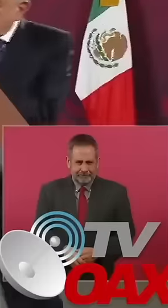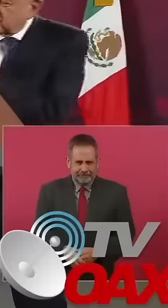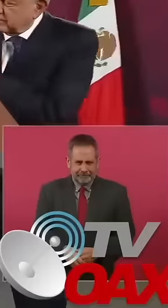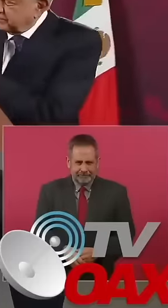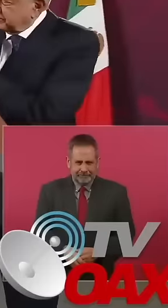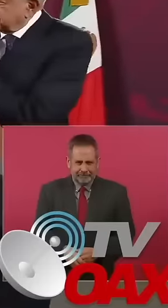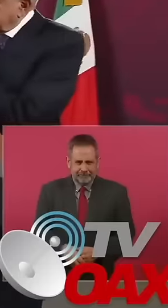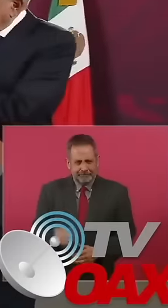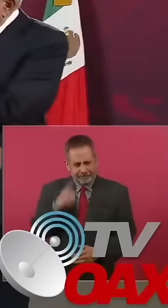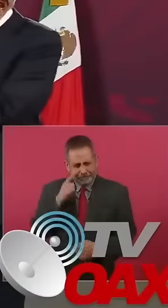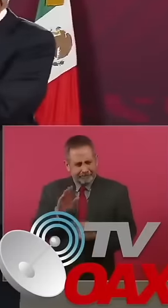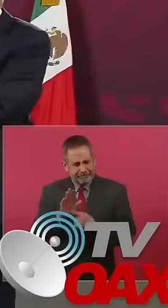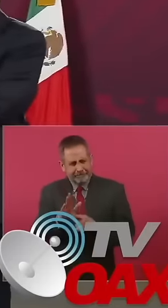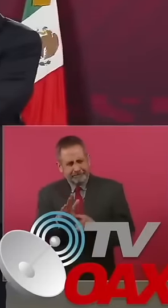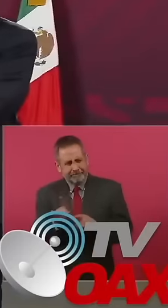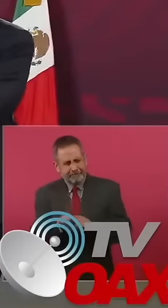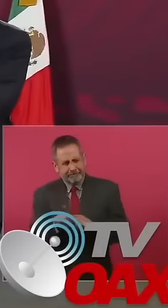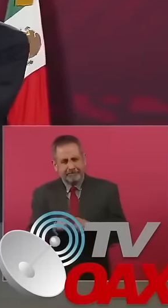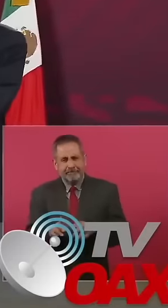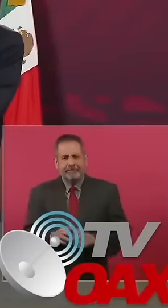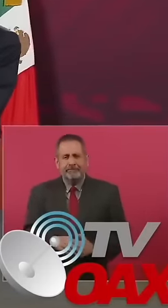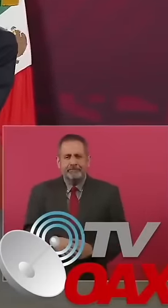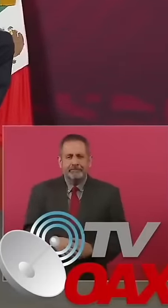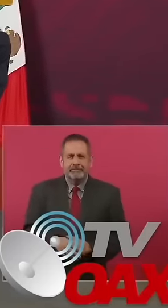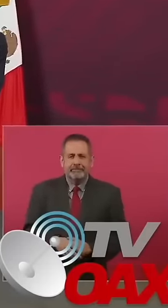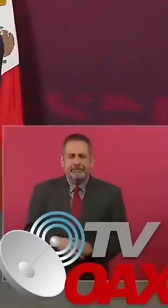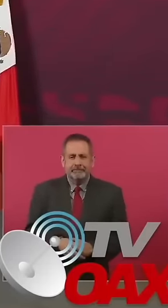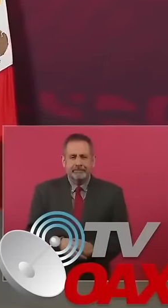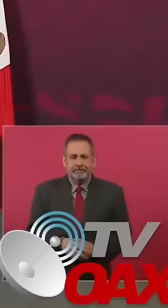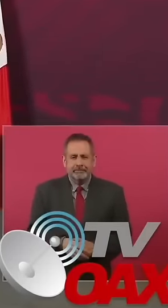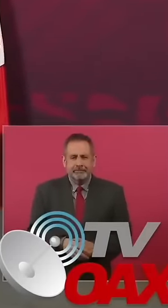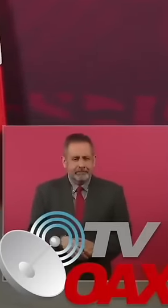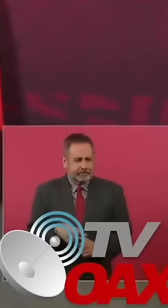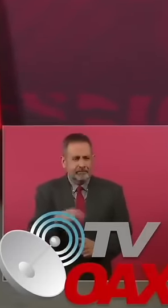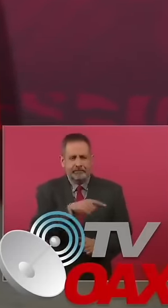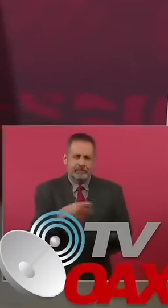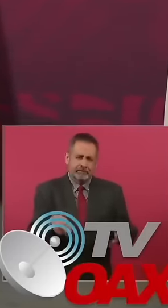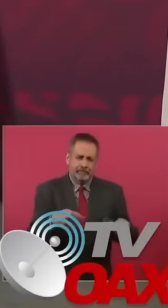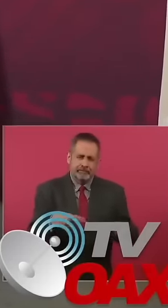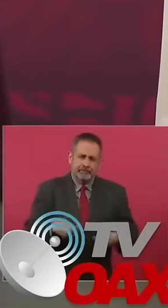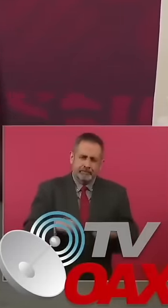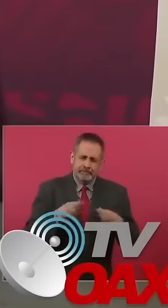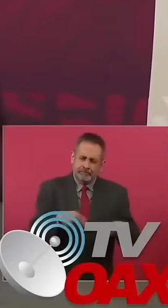Esto lo hago también, por, ¿saben por qué? Por los que viven de esto.